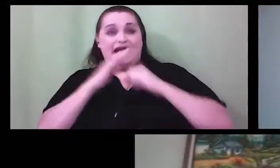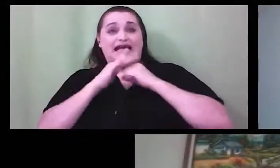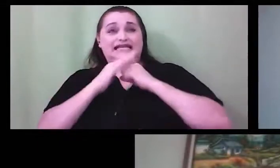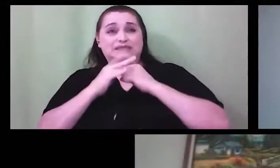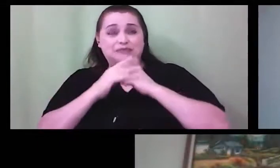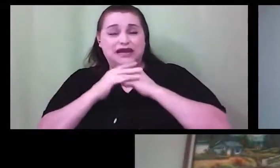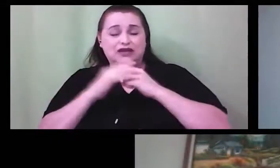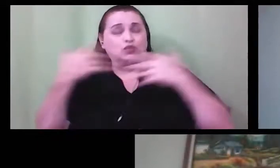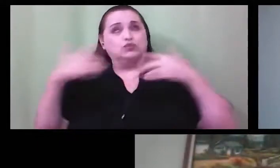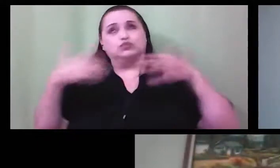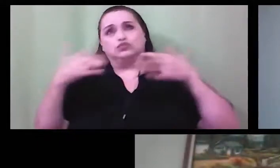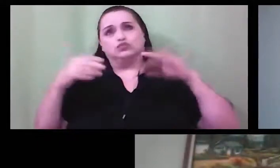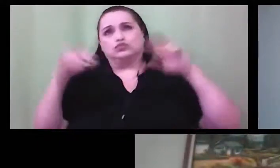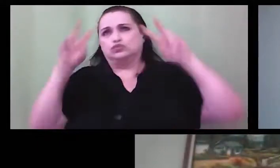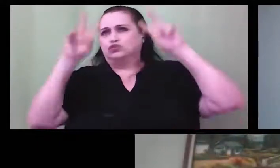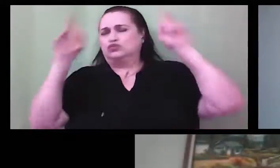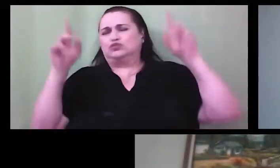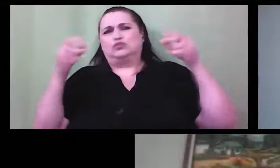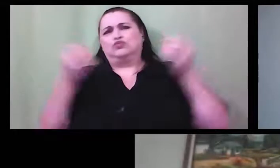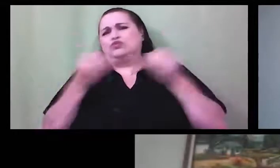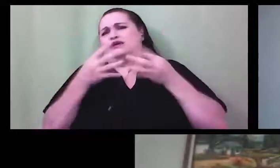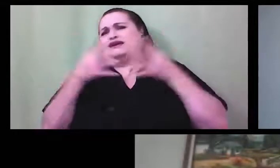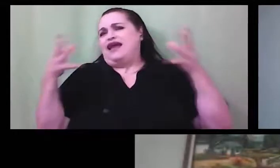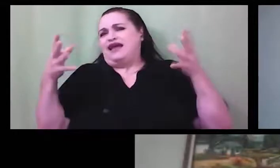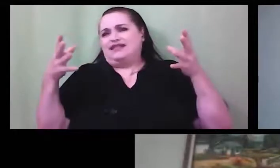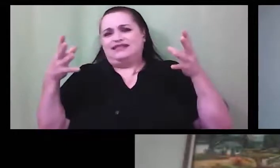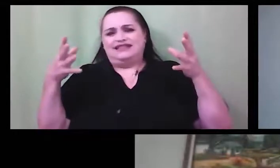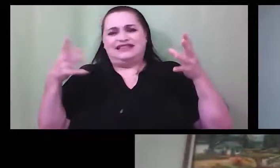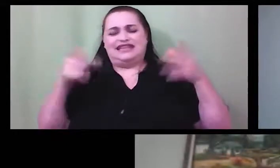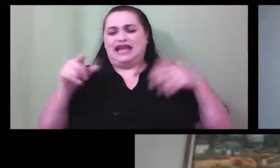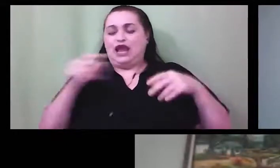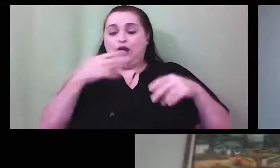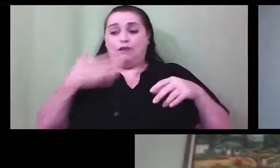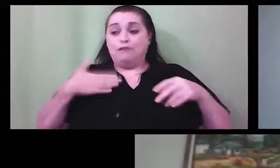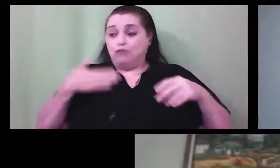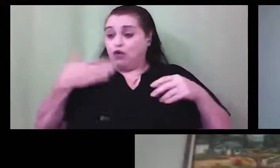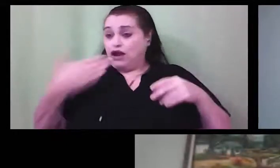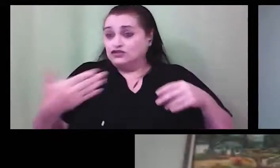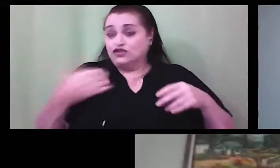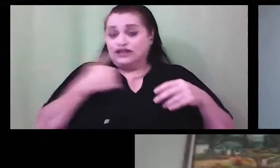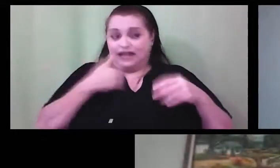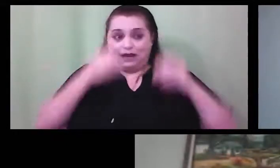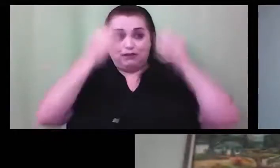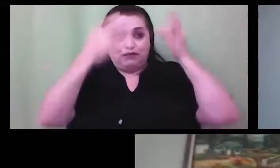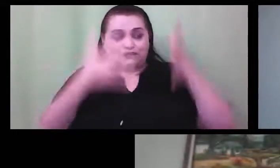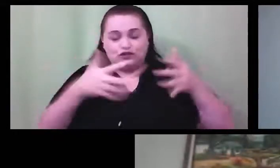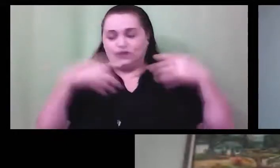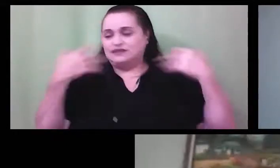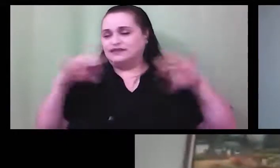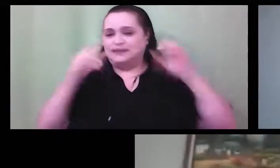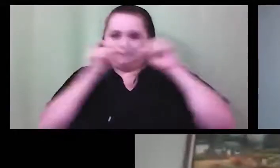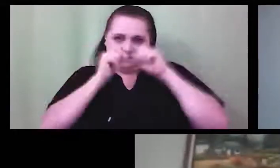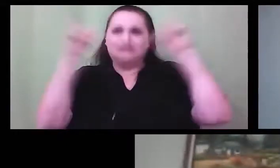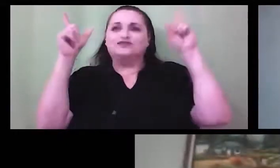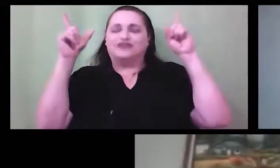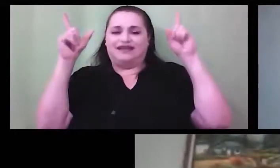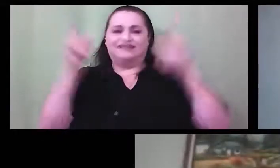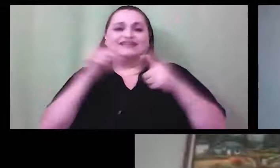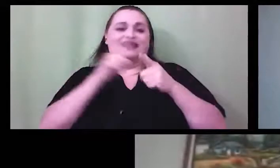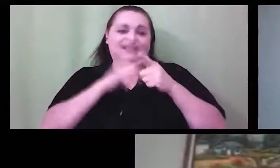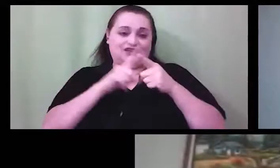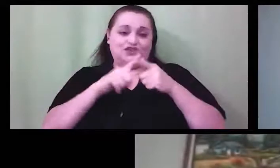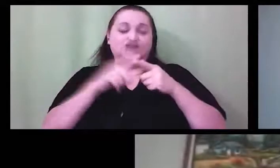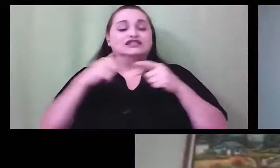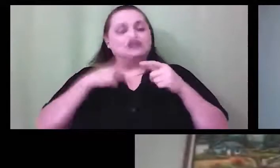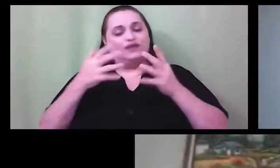muy grande y la vocación que tienen las profesoras para trabajar es impresionante. Entonces, yo